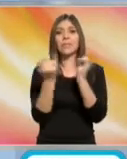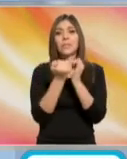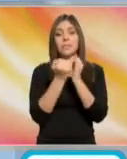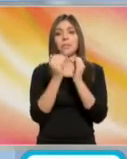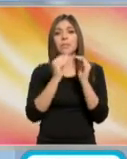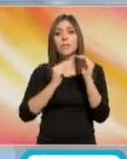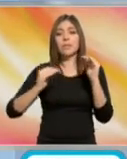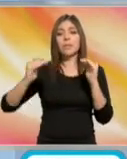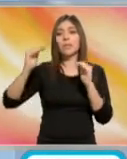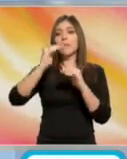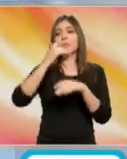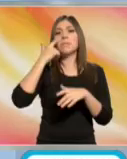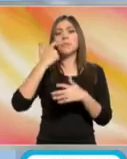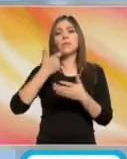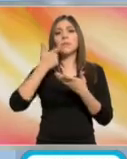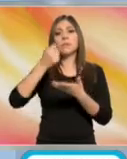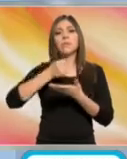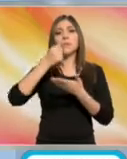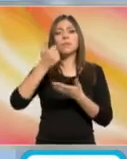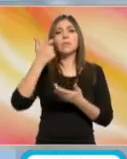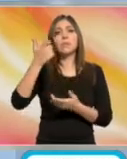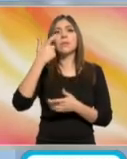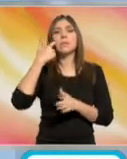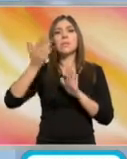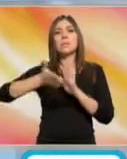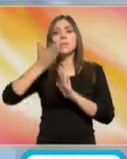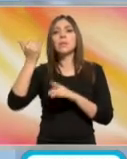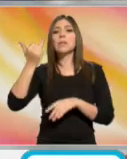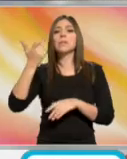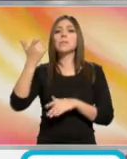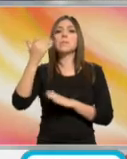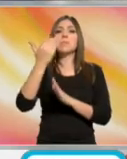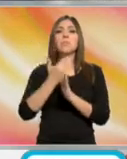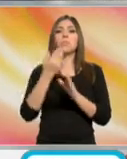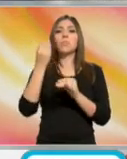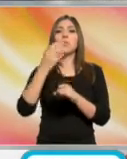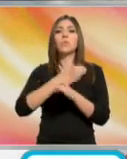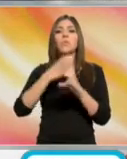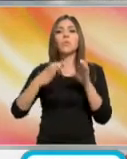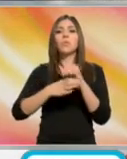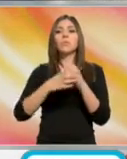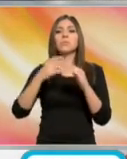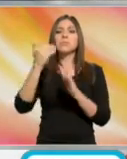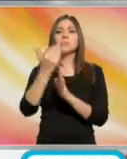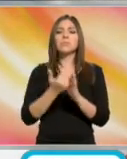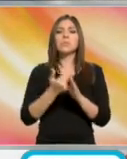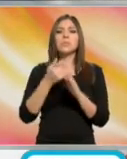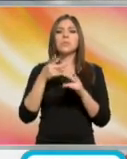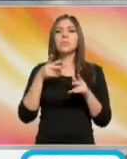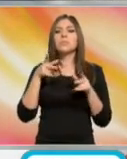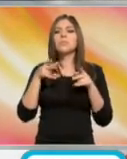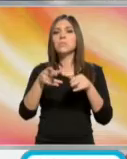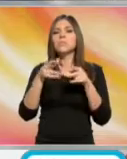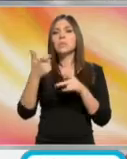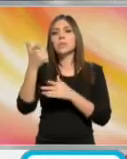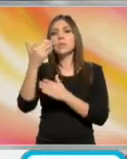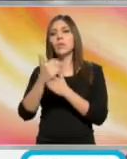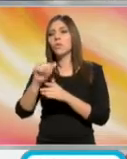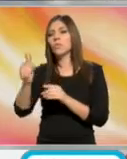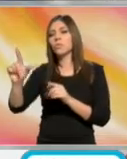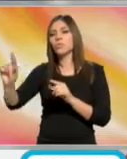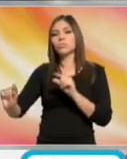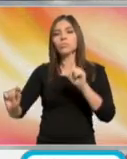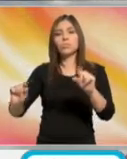presupuesto para infraestructura y hay recortes, muchos recortes, es lo que se piensa que va a haber. Porque si se llena una parte se va a